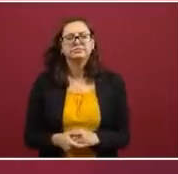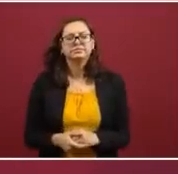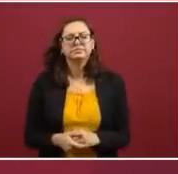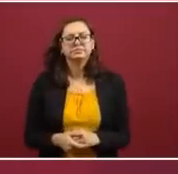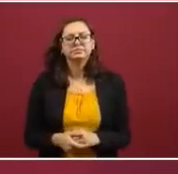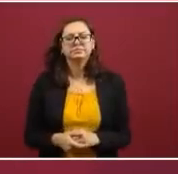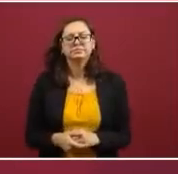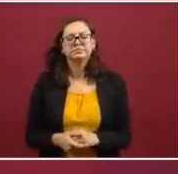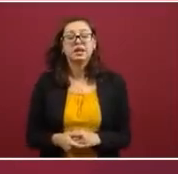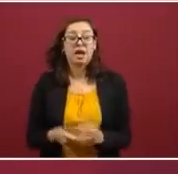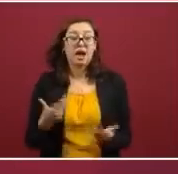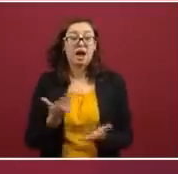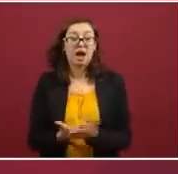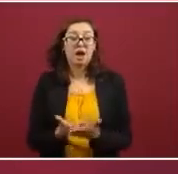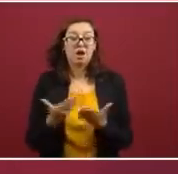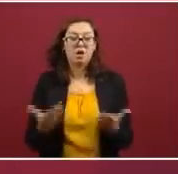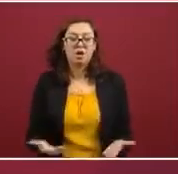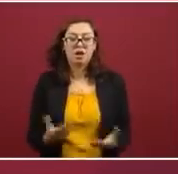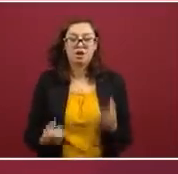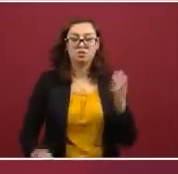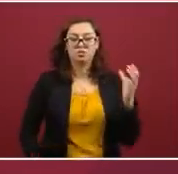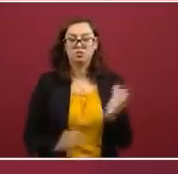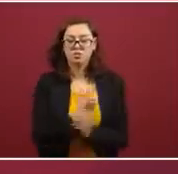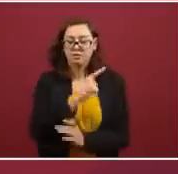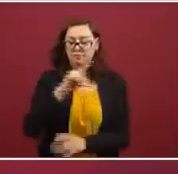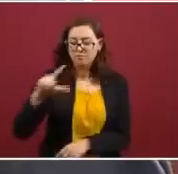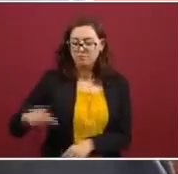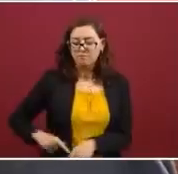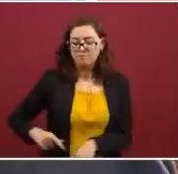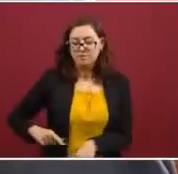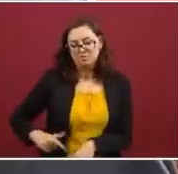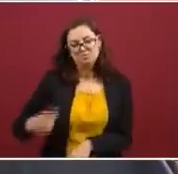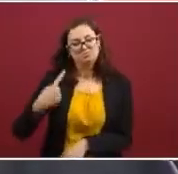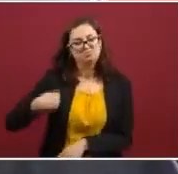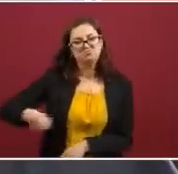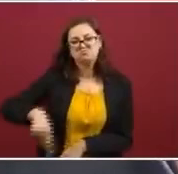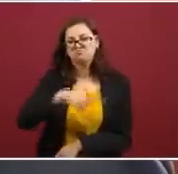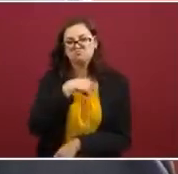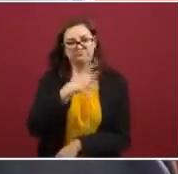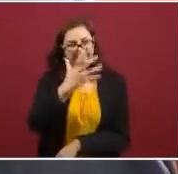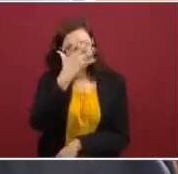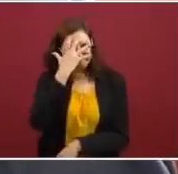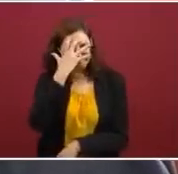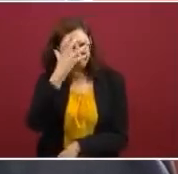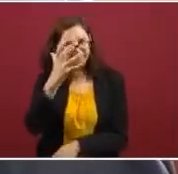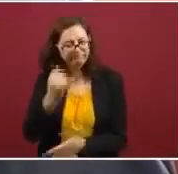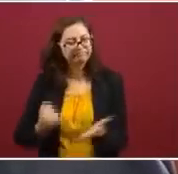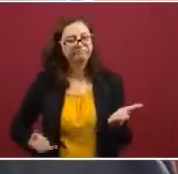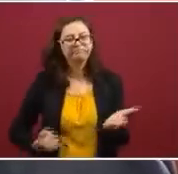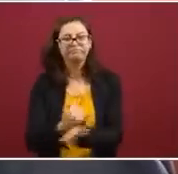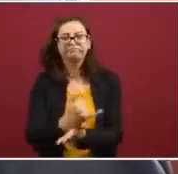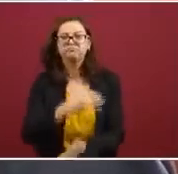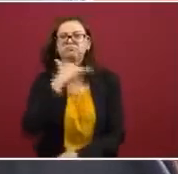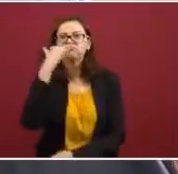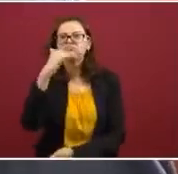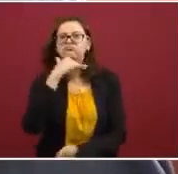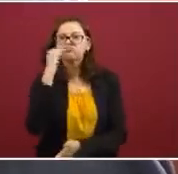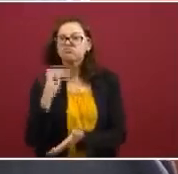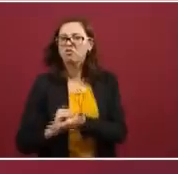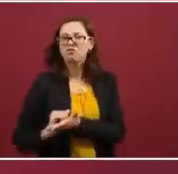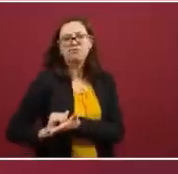tenemos la decisión firme de desterrar la corrupción del